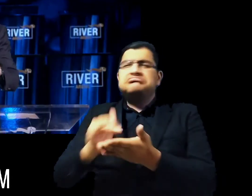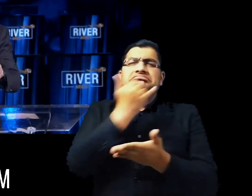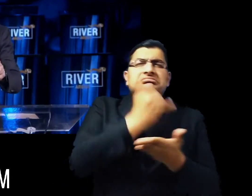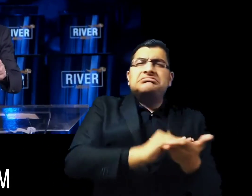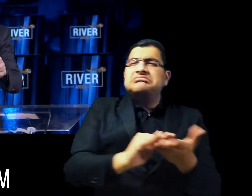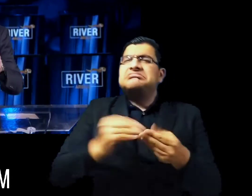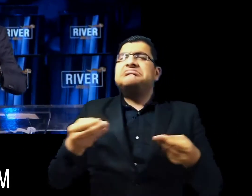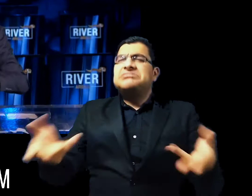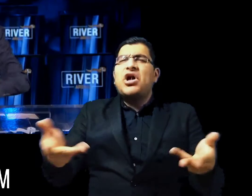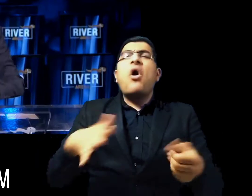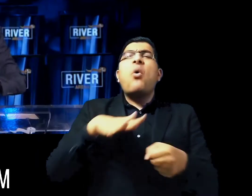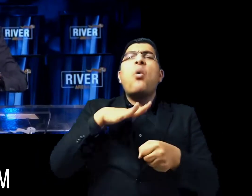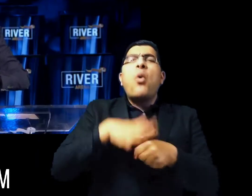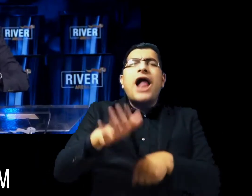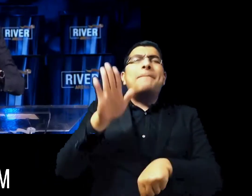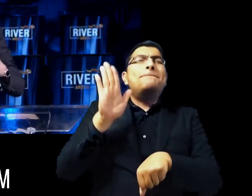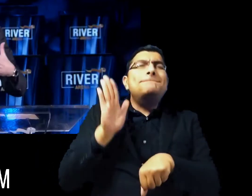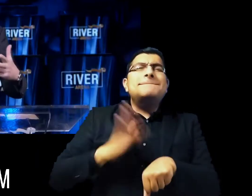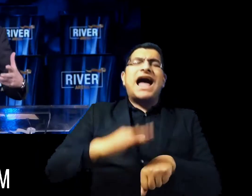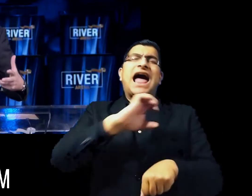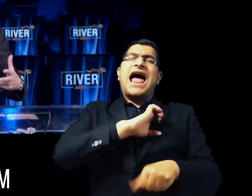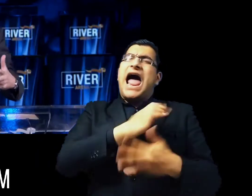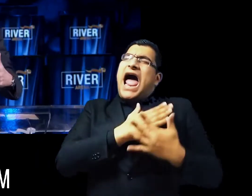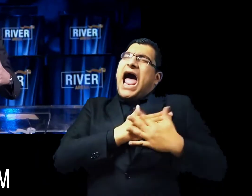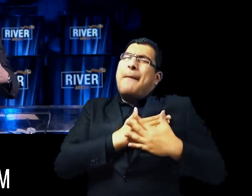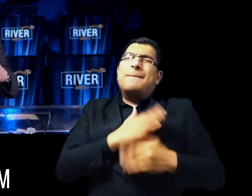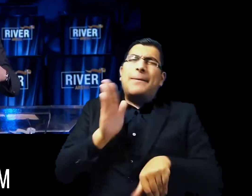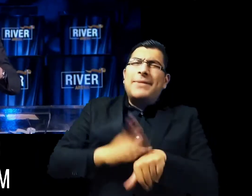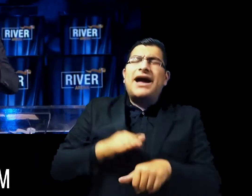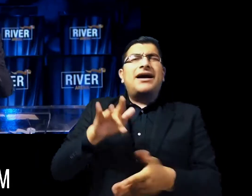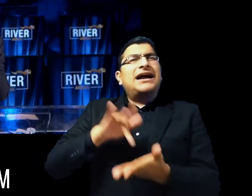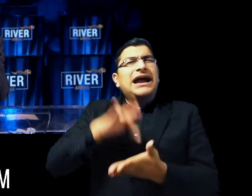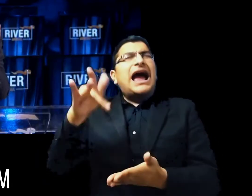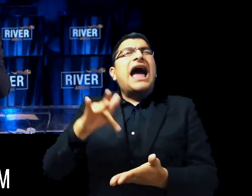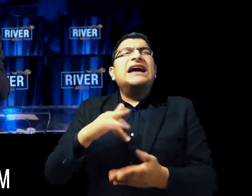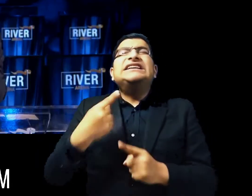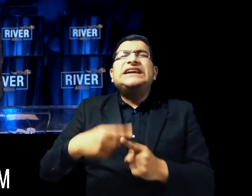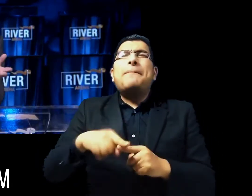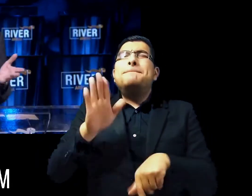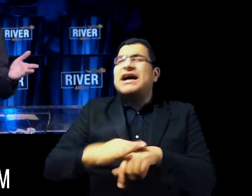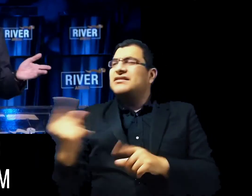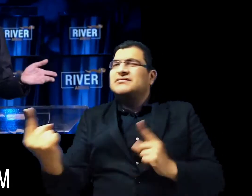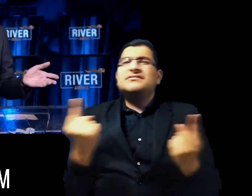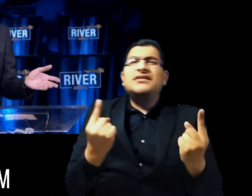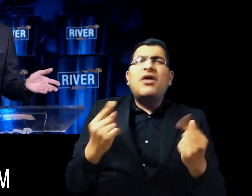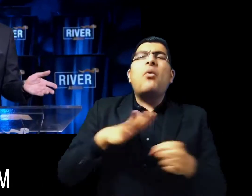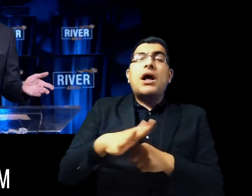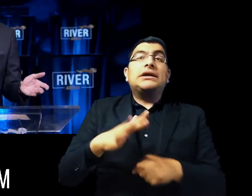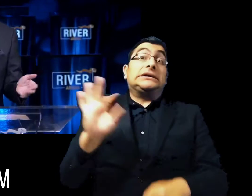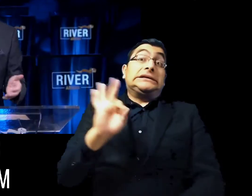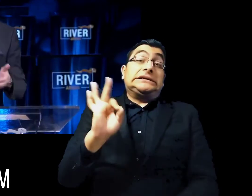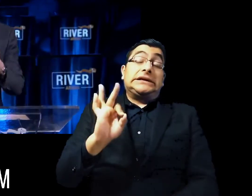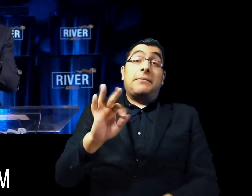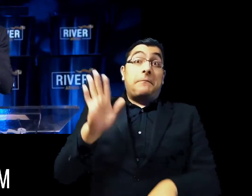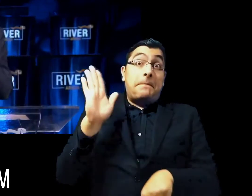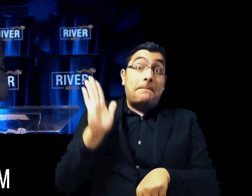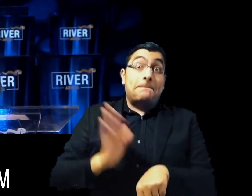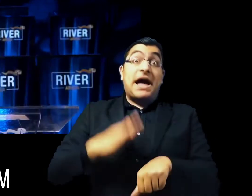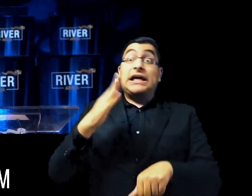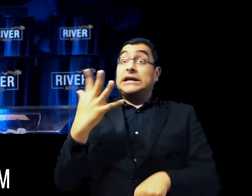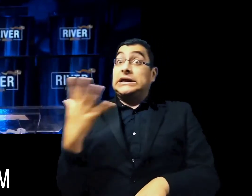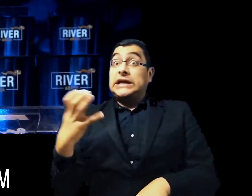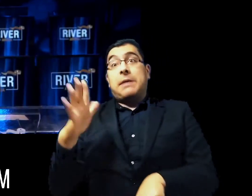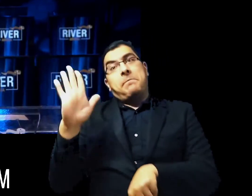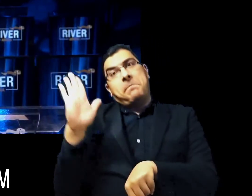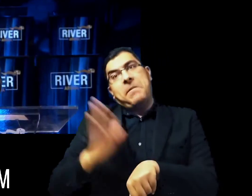los dos lo amará más? ¿Cuál estará más agradecido? Y Simón contestó, bueno, pienso que aquel al cual se le perdonó